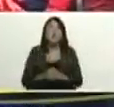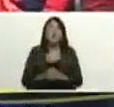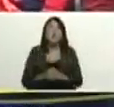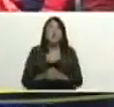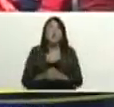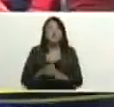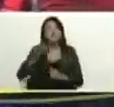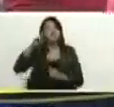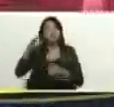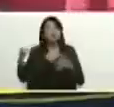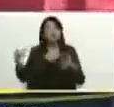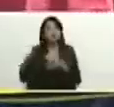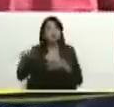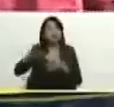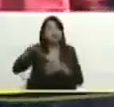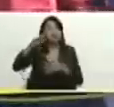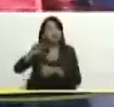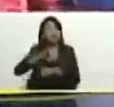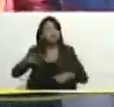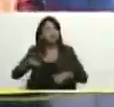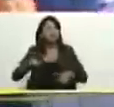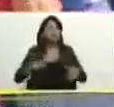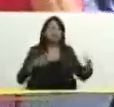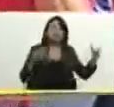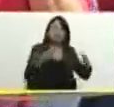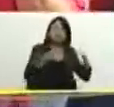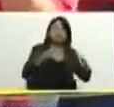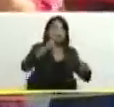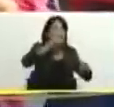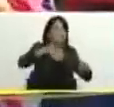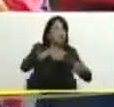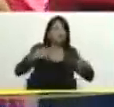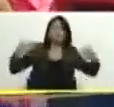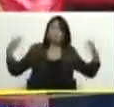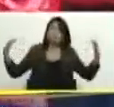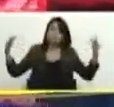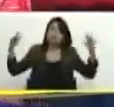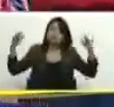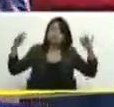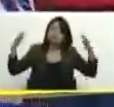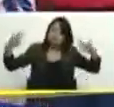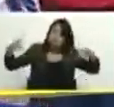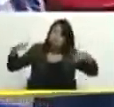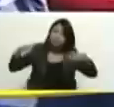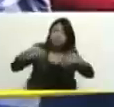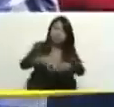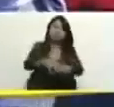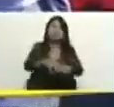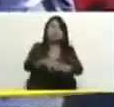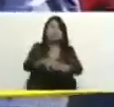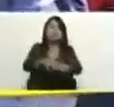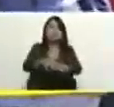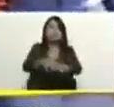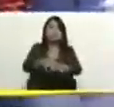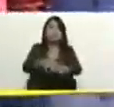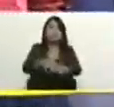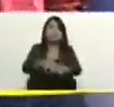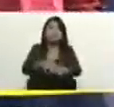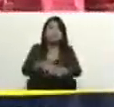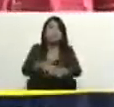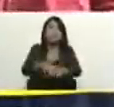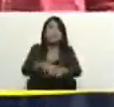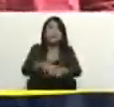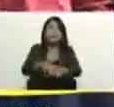fuerza armada, la perfecta unión cívico-militar, donde soldados hechos pueblo